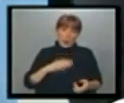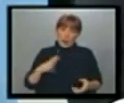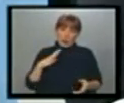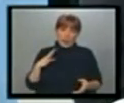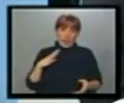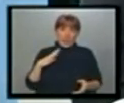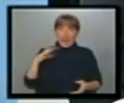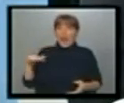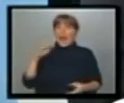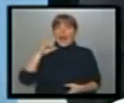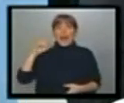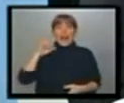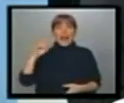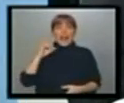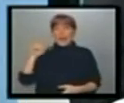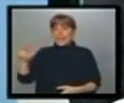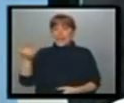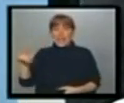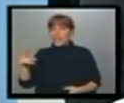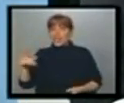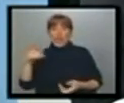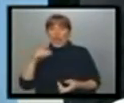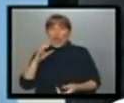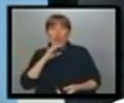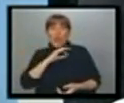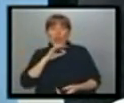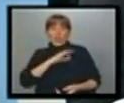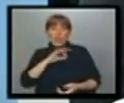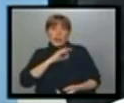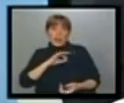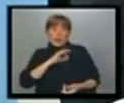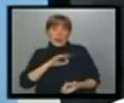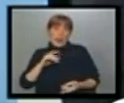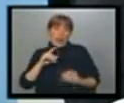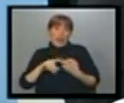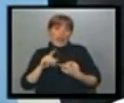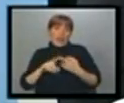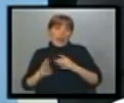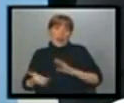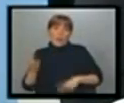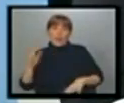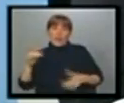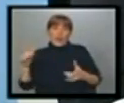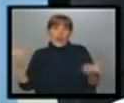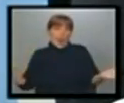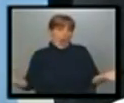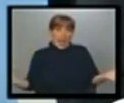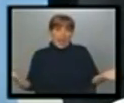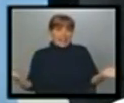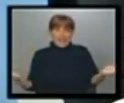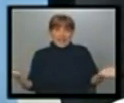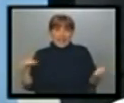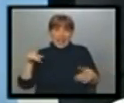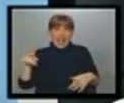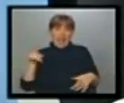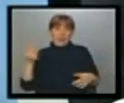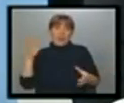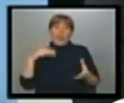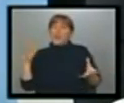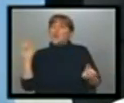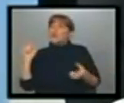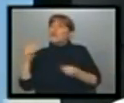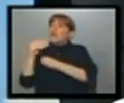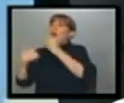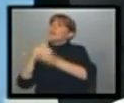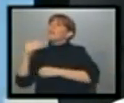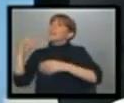no hay paritaria, es un negocio muchas veces familiar, donde no hay un impacto y no se espera que se cierre determinado gremio tal o cual gremio cierre